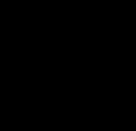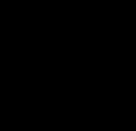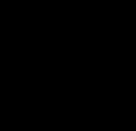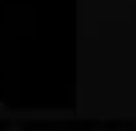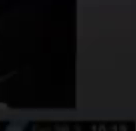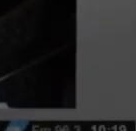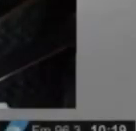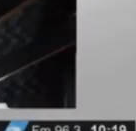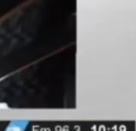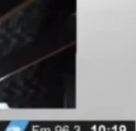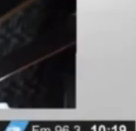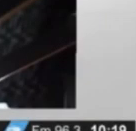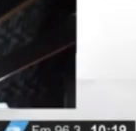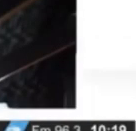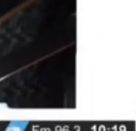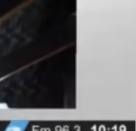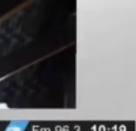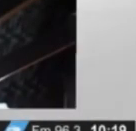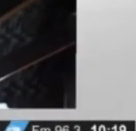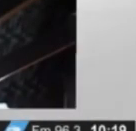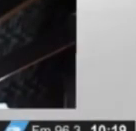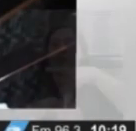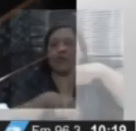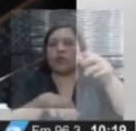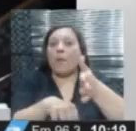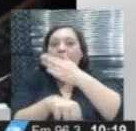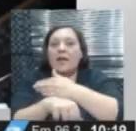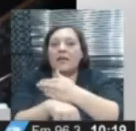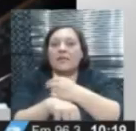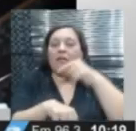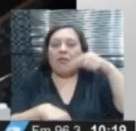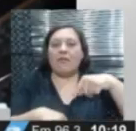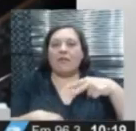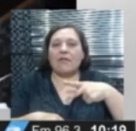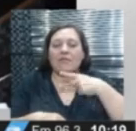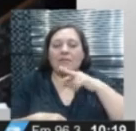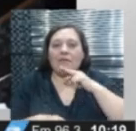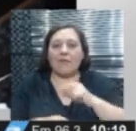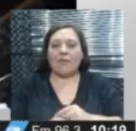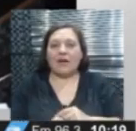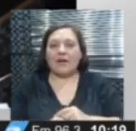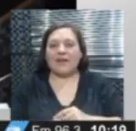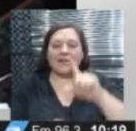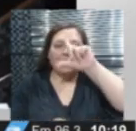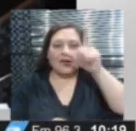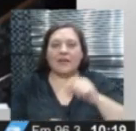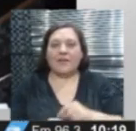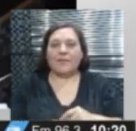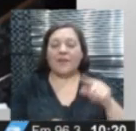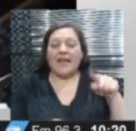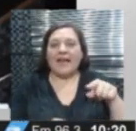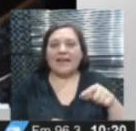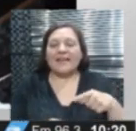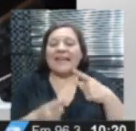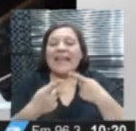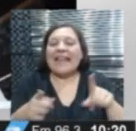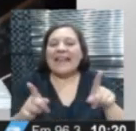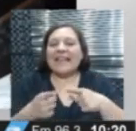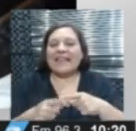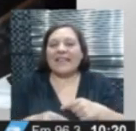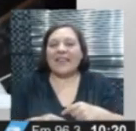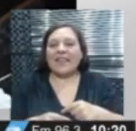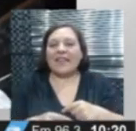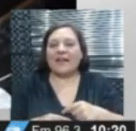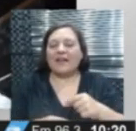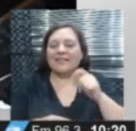2219 minutos en toda la república Argentina Bueno escuchábamos ahí a David levón linda música de esta noche lindo para